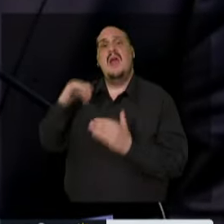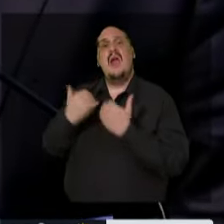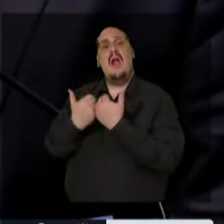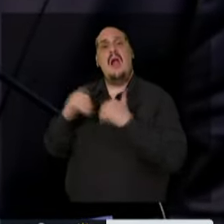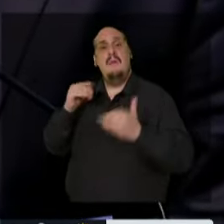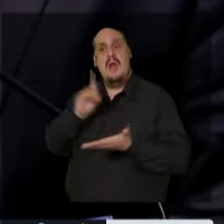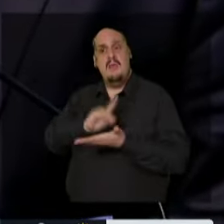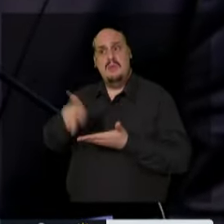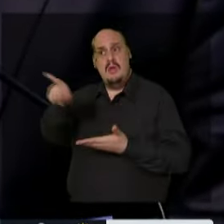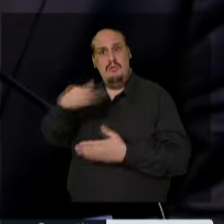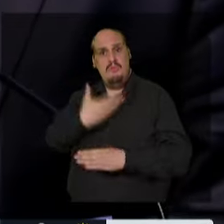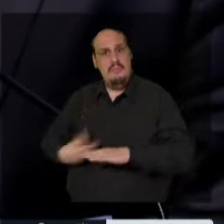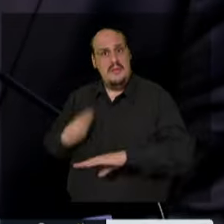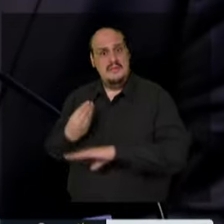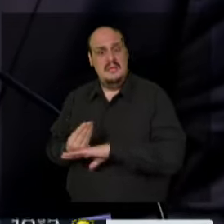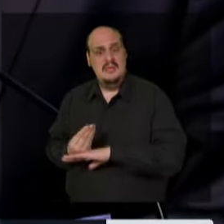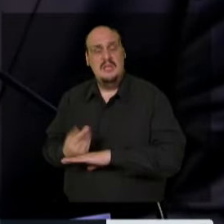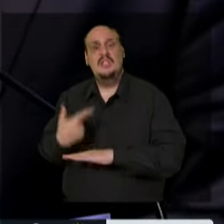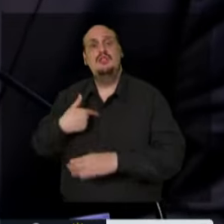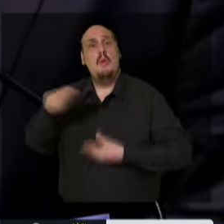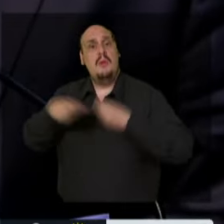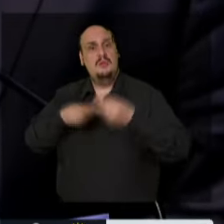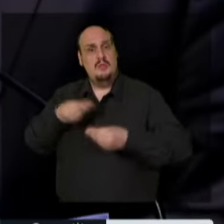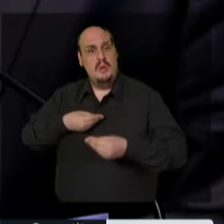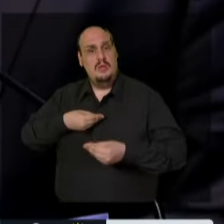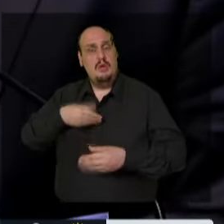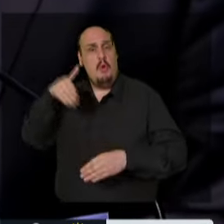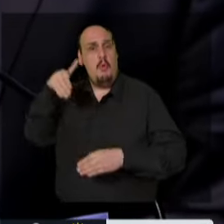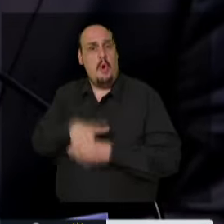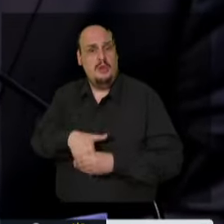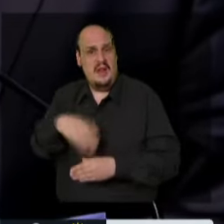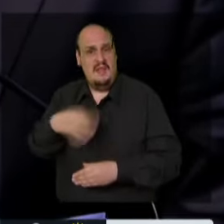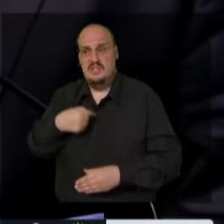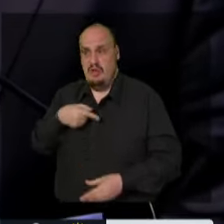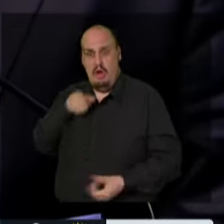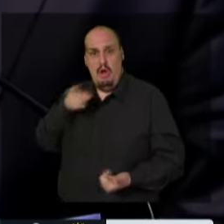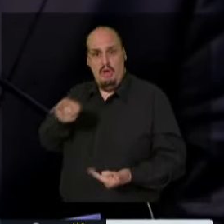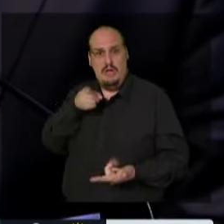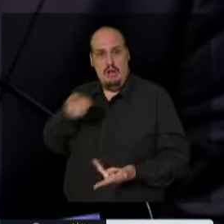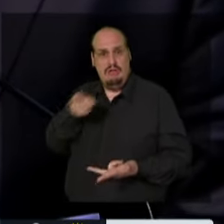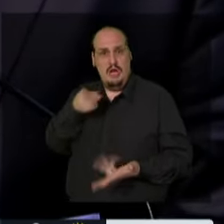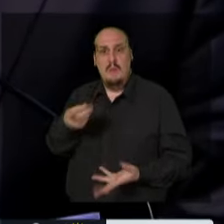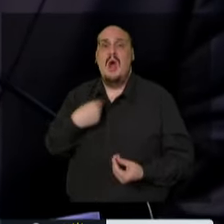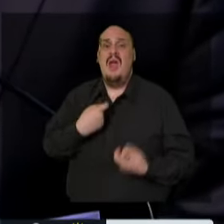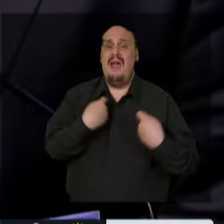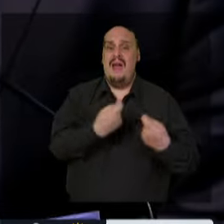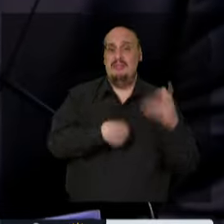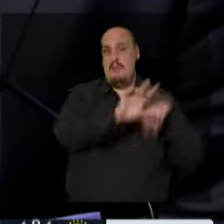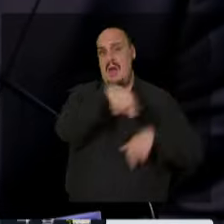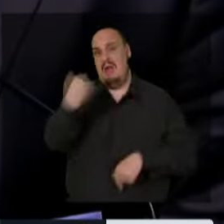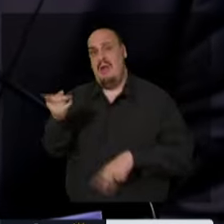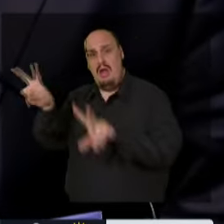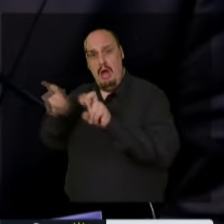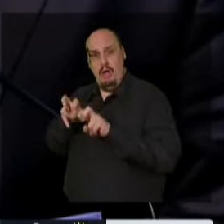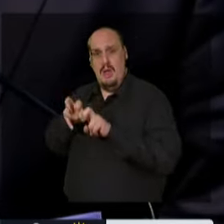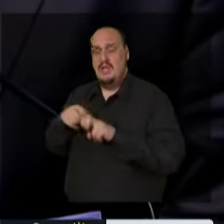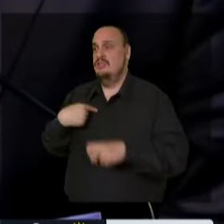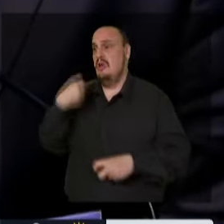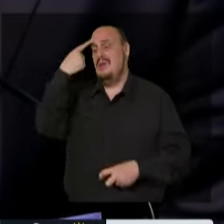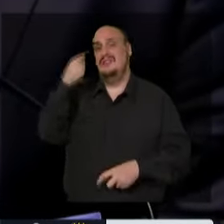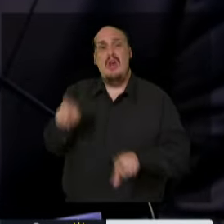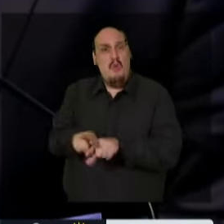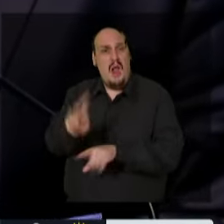Diputados y a mí me tocó votar presupuestos y siempre se los voté en contra porque tenían déficit fiscal, porque considero que son inmorales, que son un